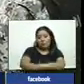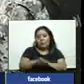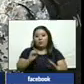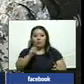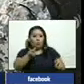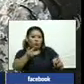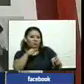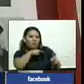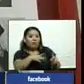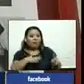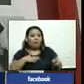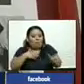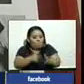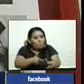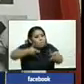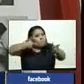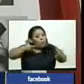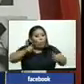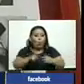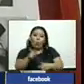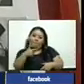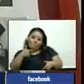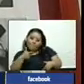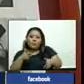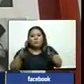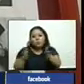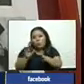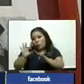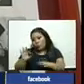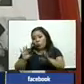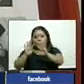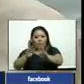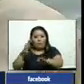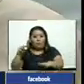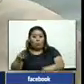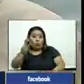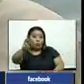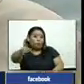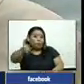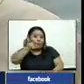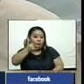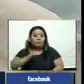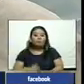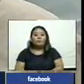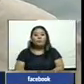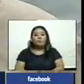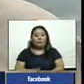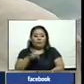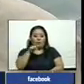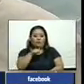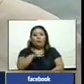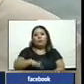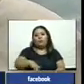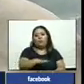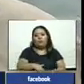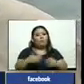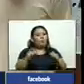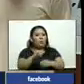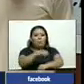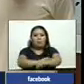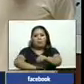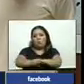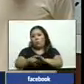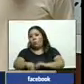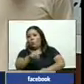le incautaron una escopeta, una pistola 9 milímetros y dos teléfonos celulares. En el lugar también se capturó a